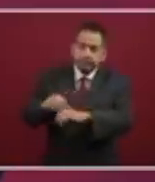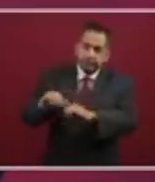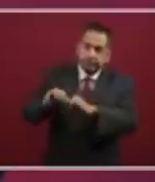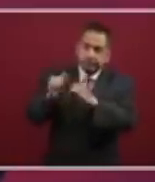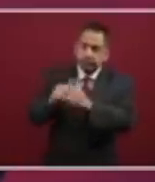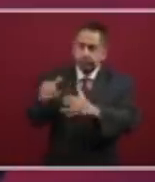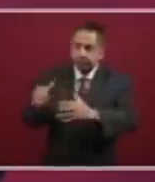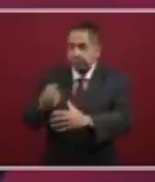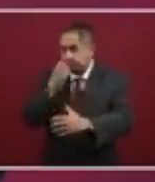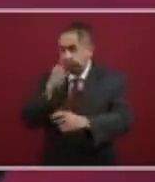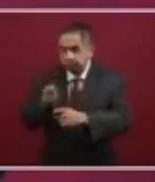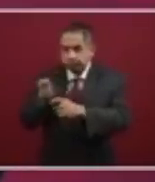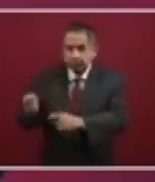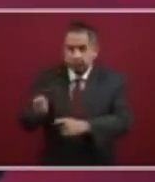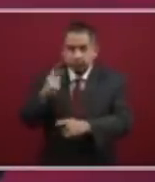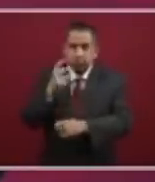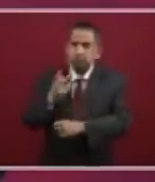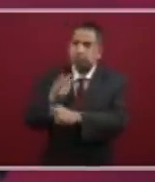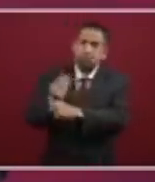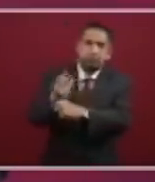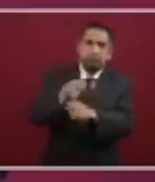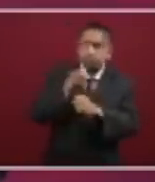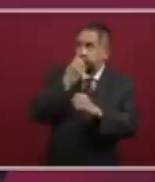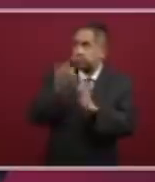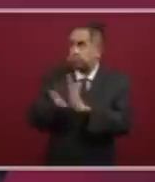de las escuelas para el mantenimiento,